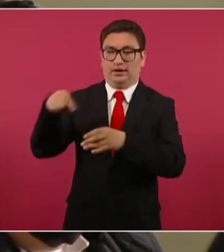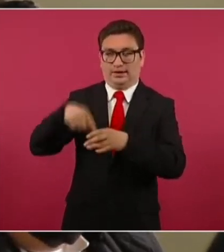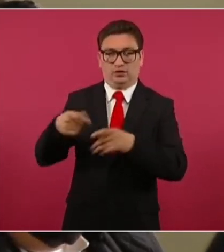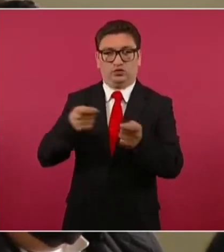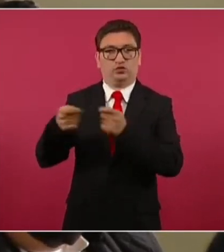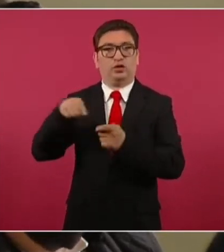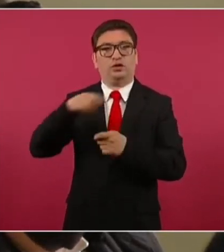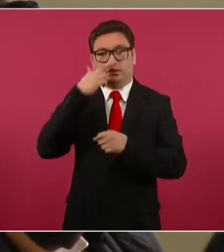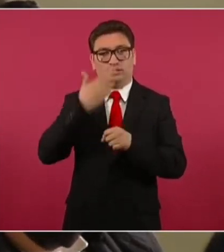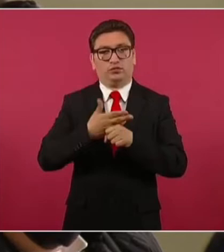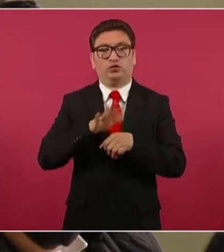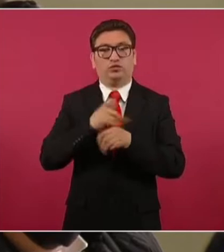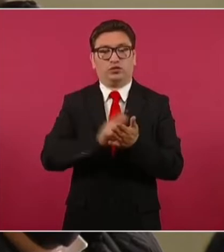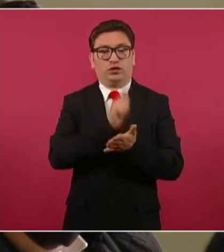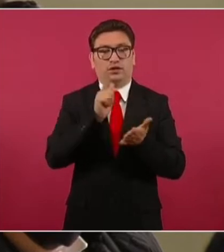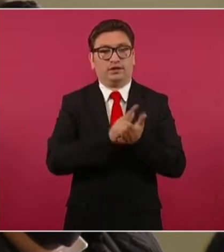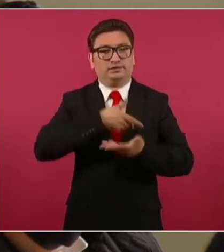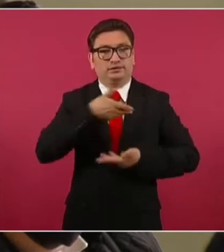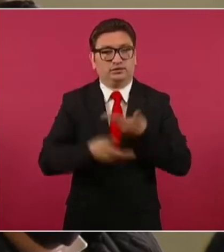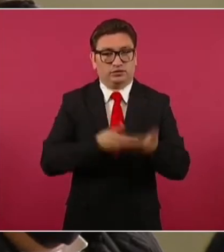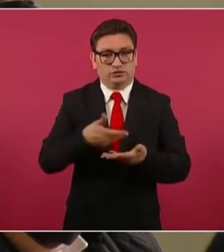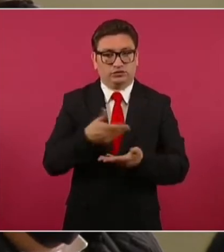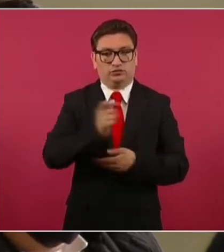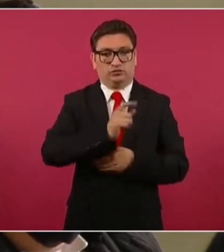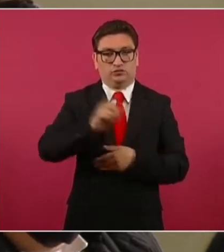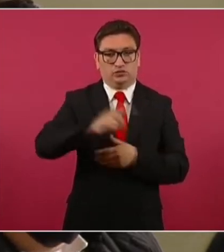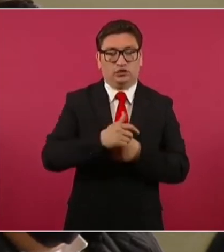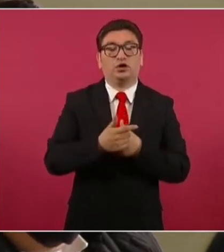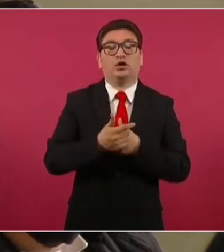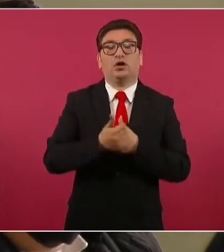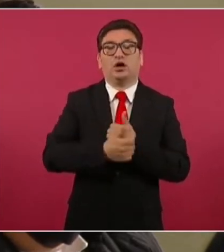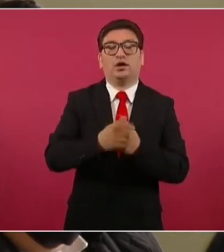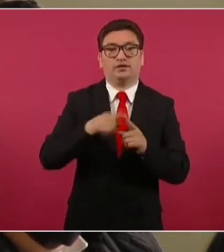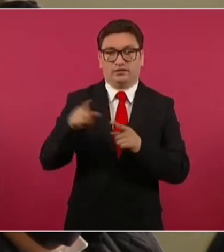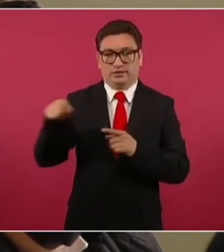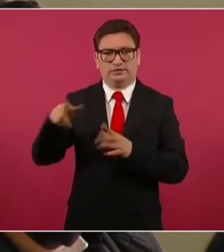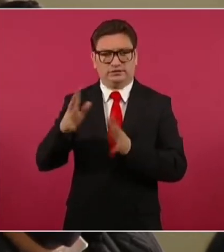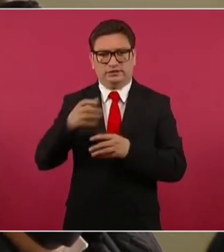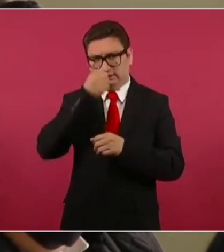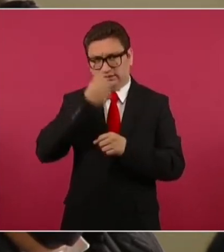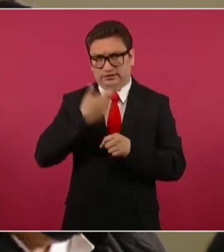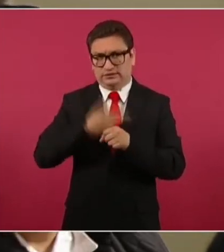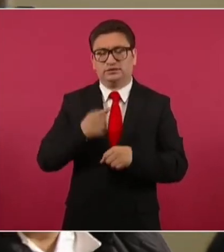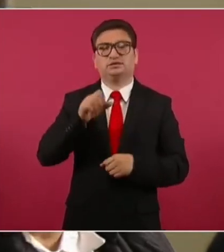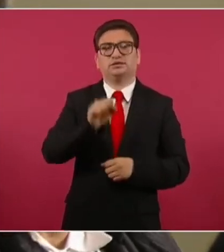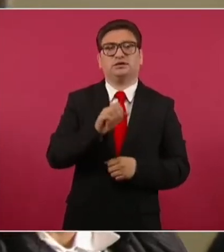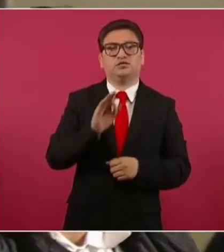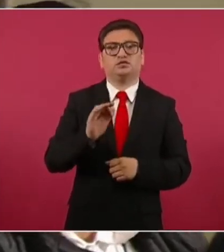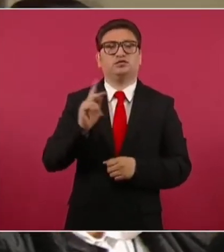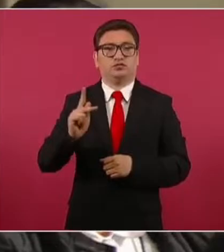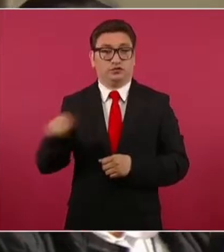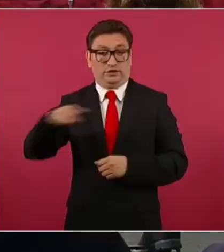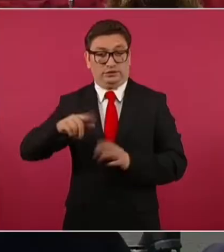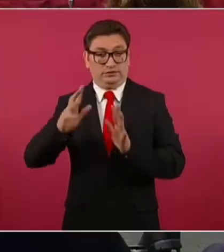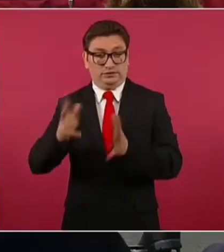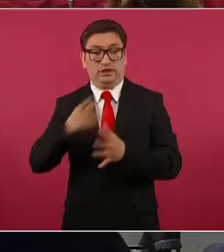está respetando lo que es la ley del servicio profesional de carrera, no está aplicando, a pesar de que ya la Secretaría de la Función Pública ya determinó como falta